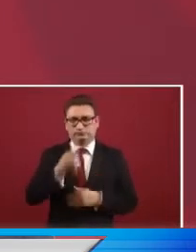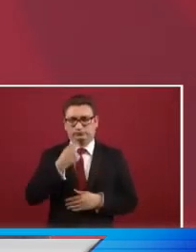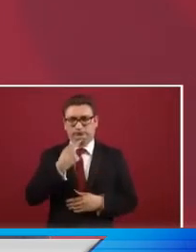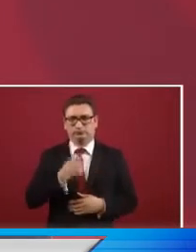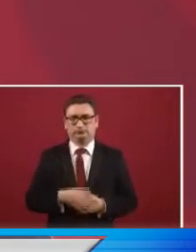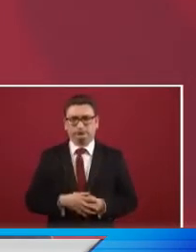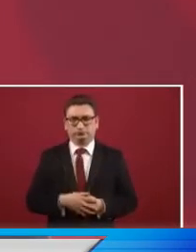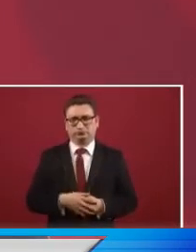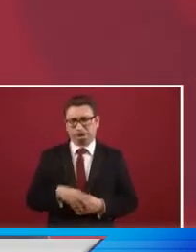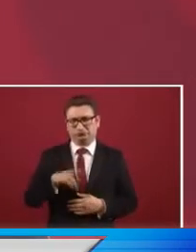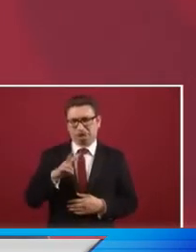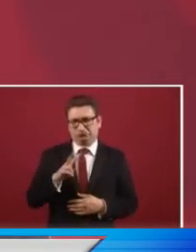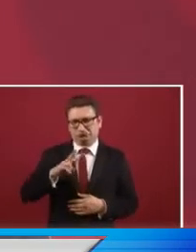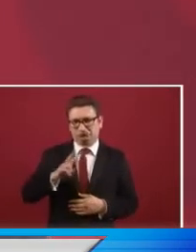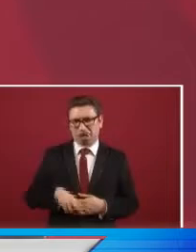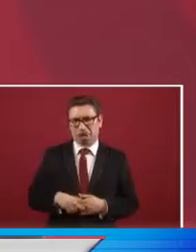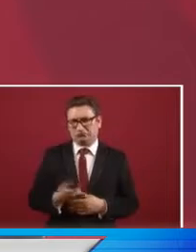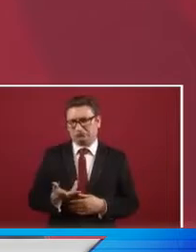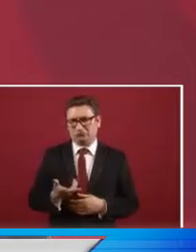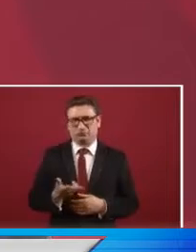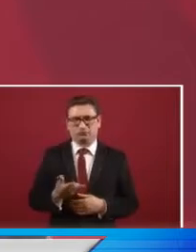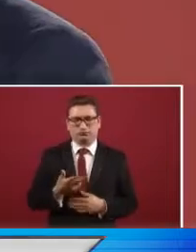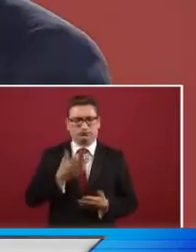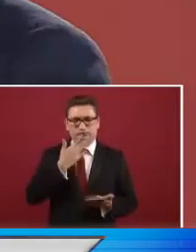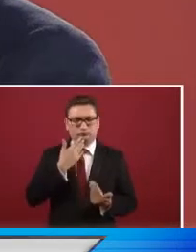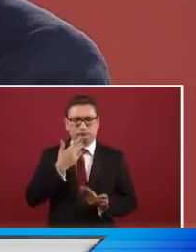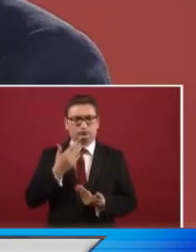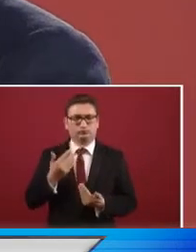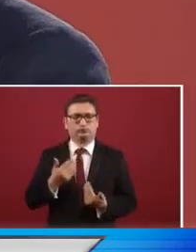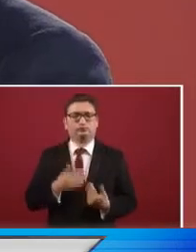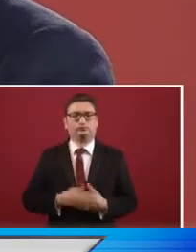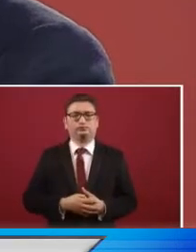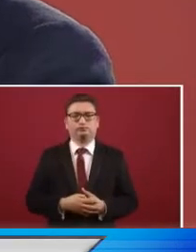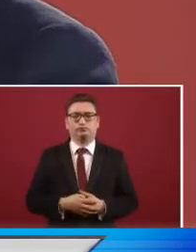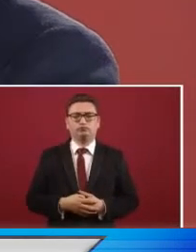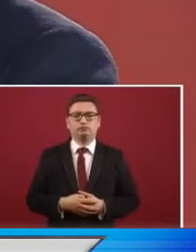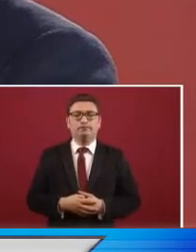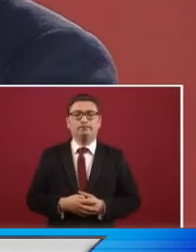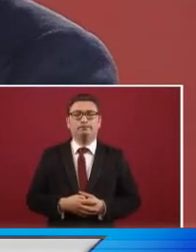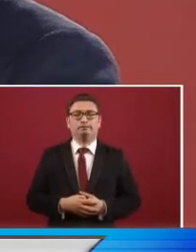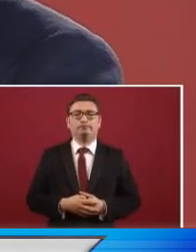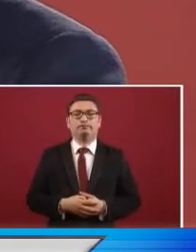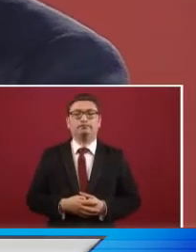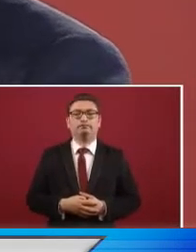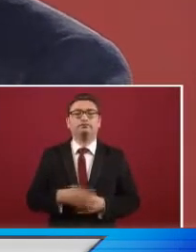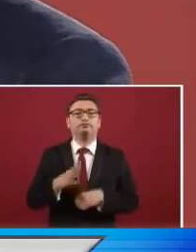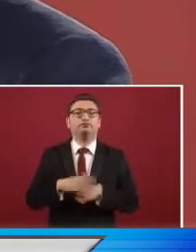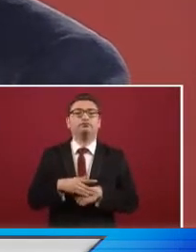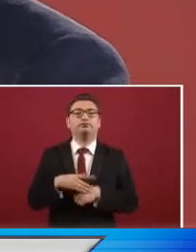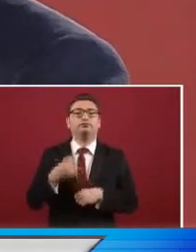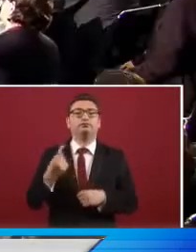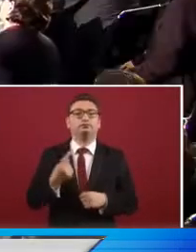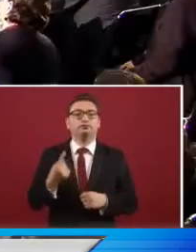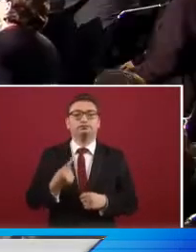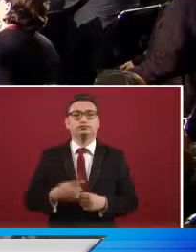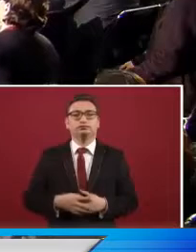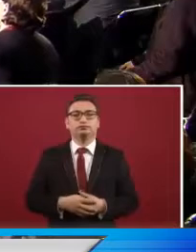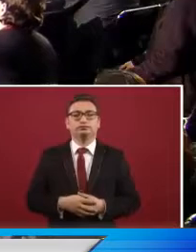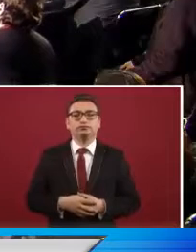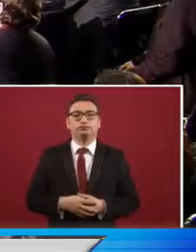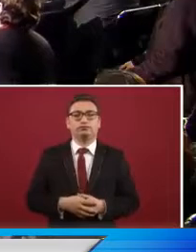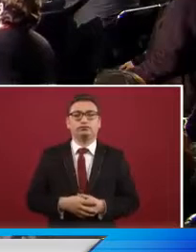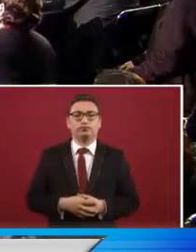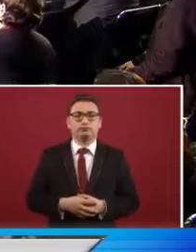vendían medicamentos con sobreprecios de 200 a 300% de su valor real. Los políticos que presuntamente participan en la protección de